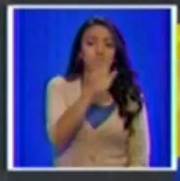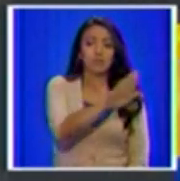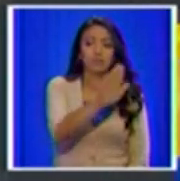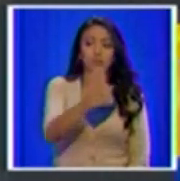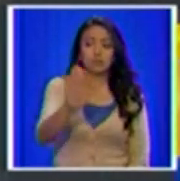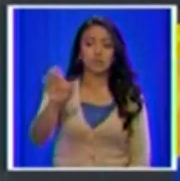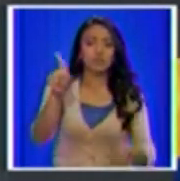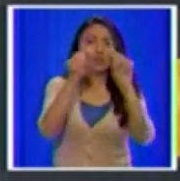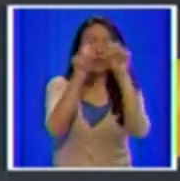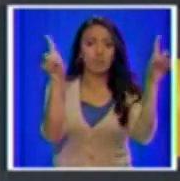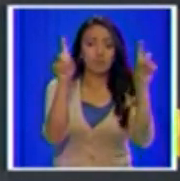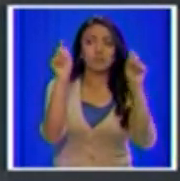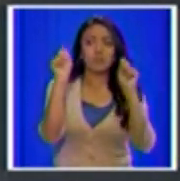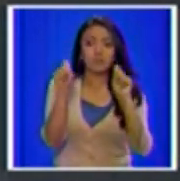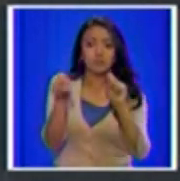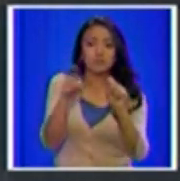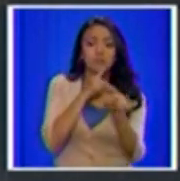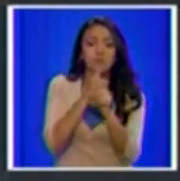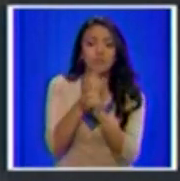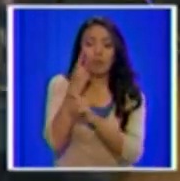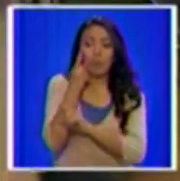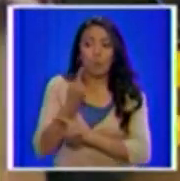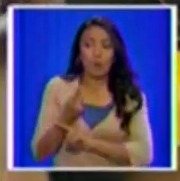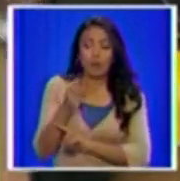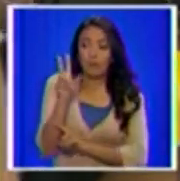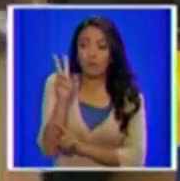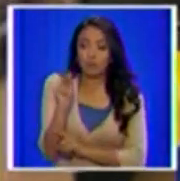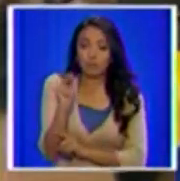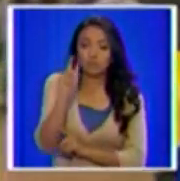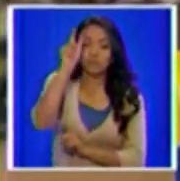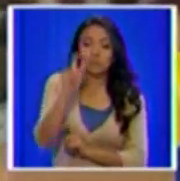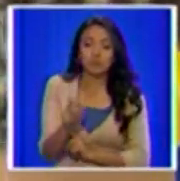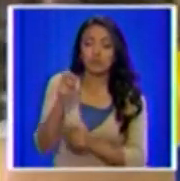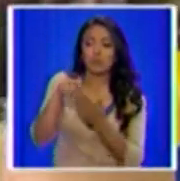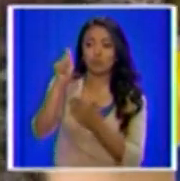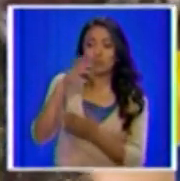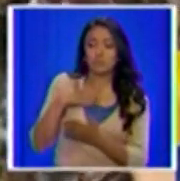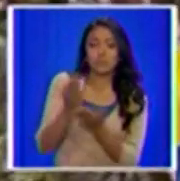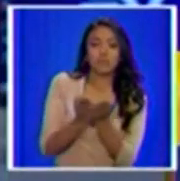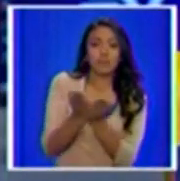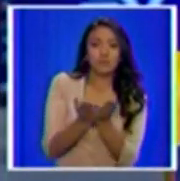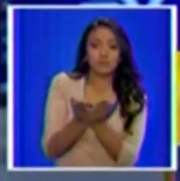las empresas proveedoras no puedan demostrar que el cliente autorizó sus servicios.